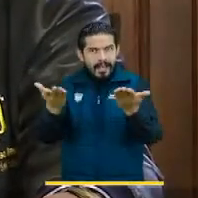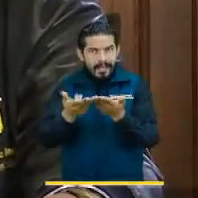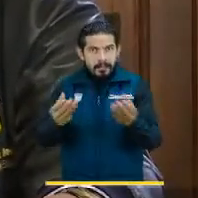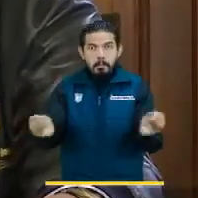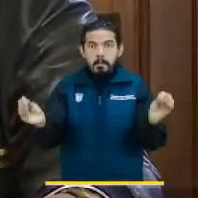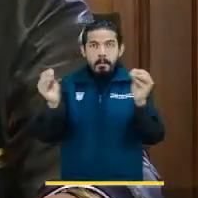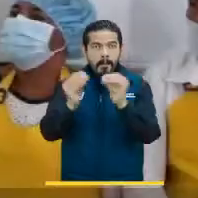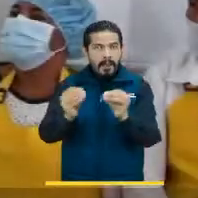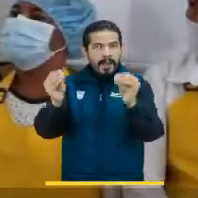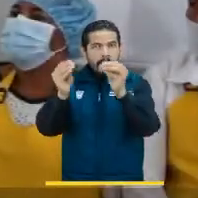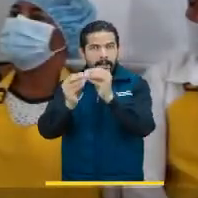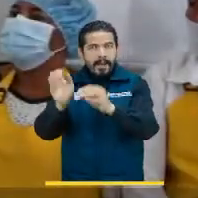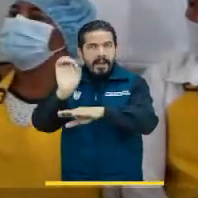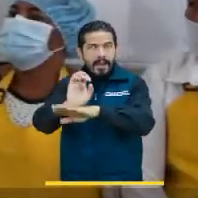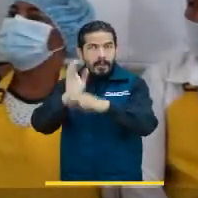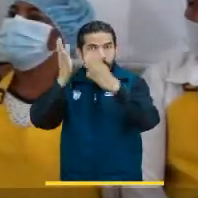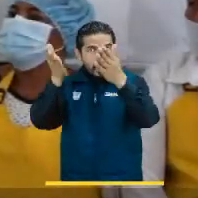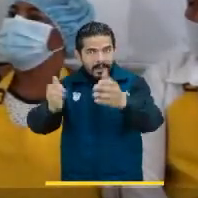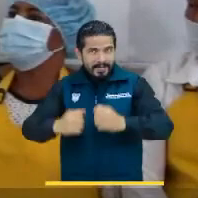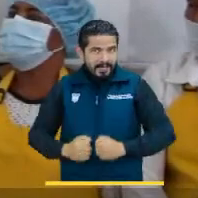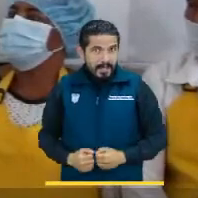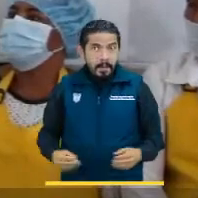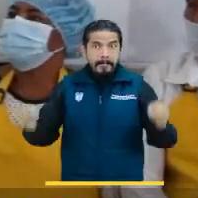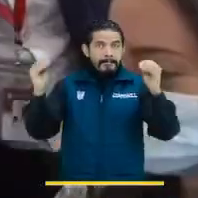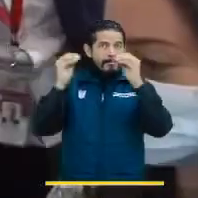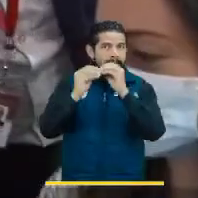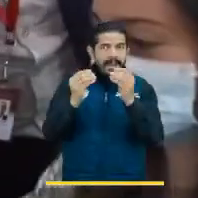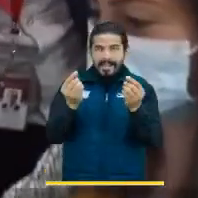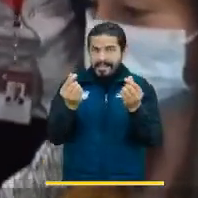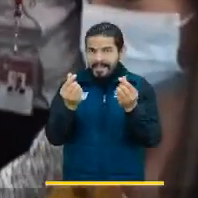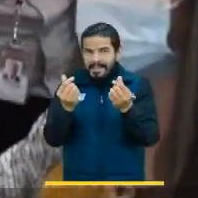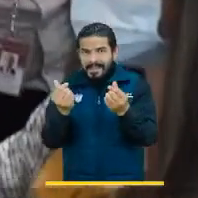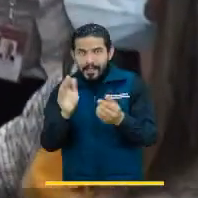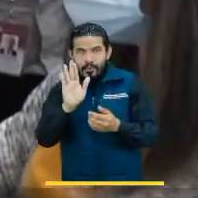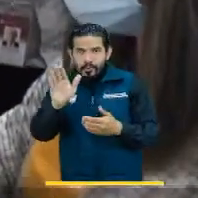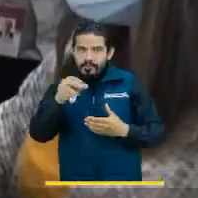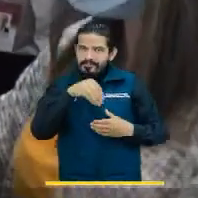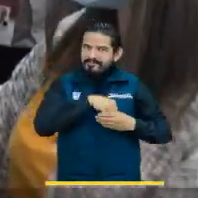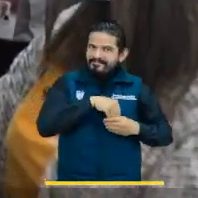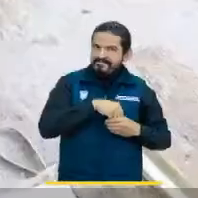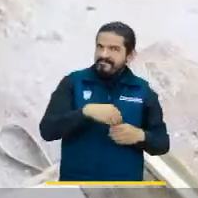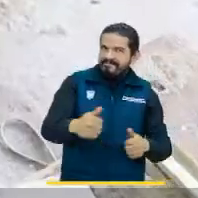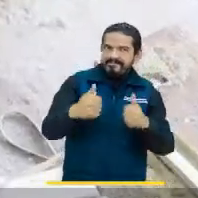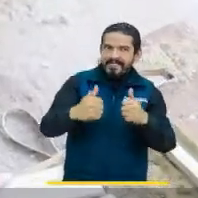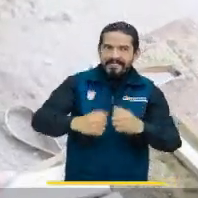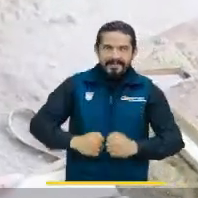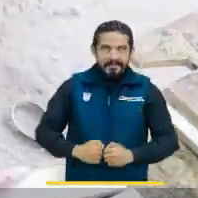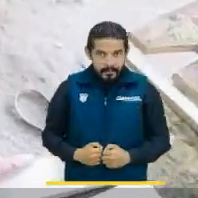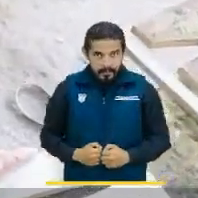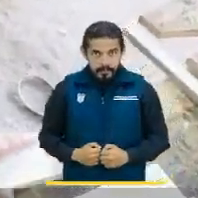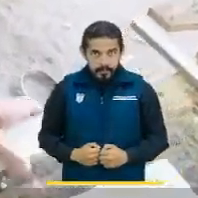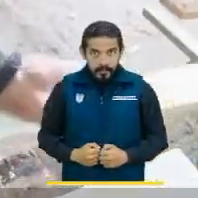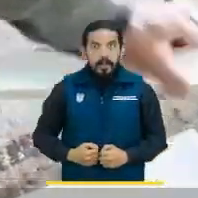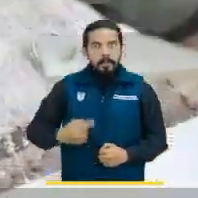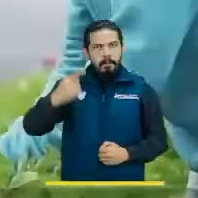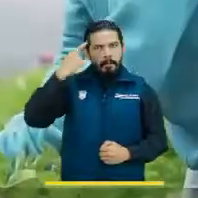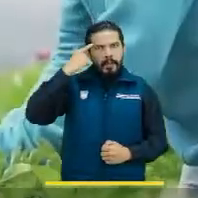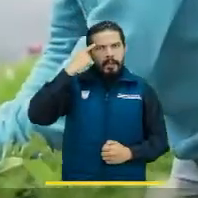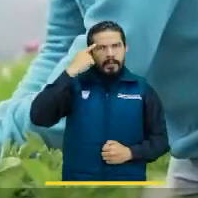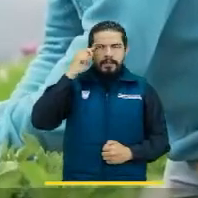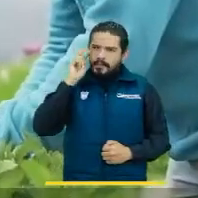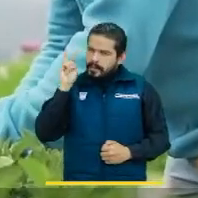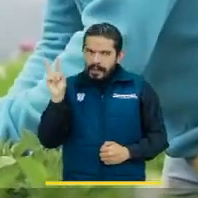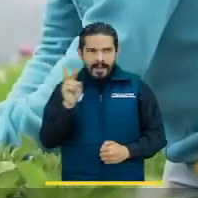más ecuatorianos tengan más dinero en sus bolsillos. Regresando la mirada al